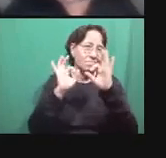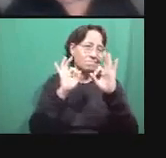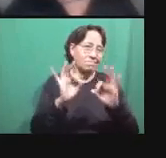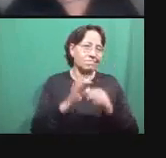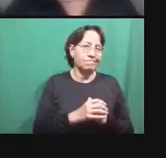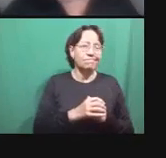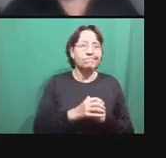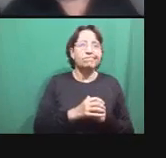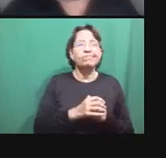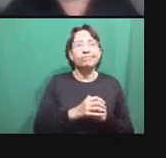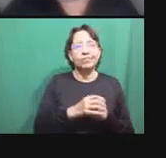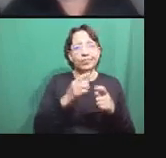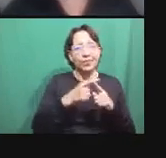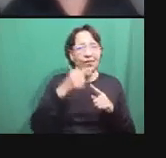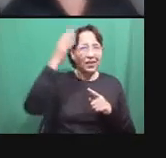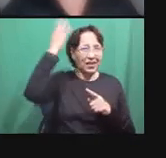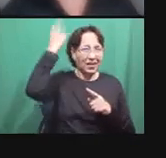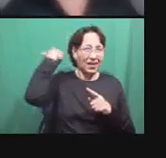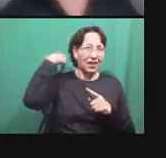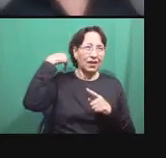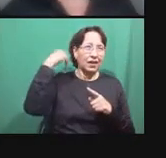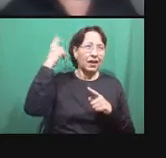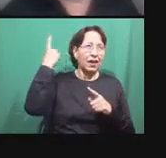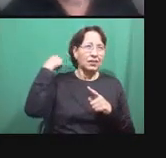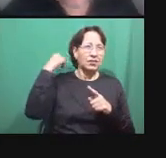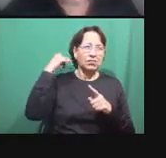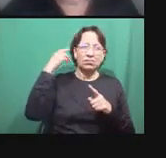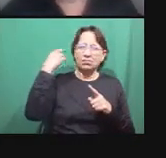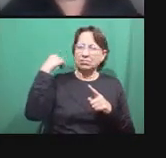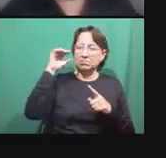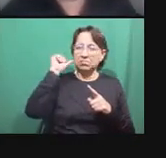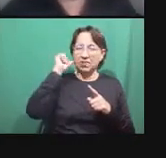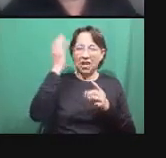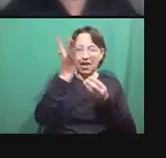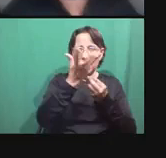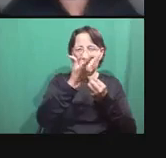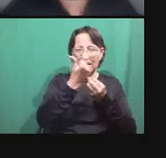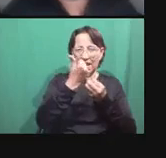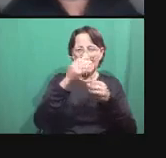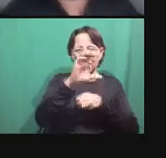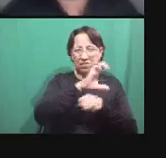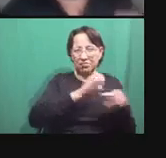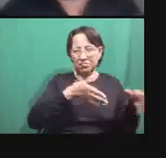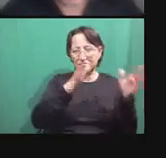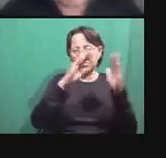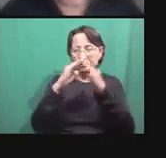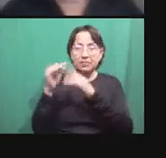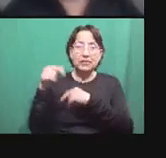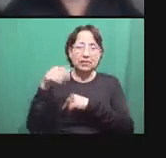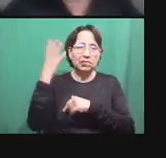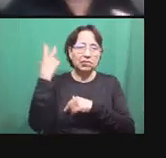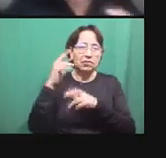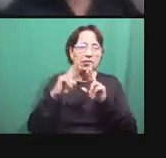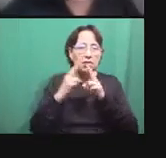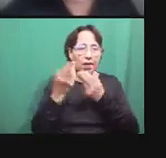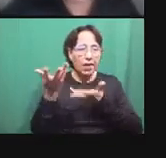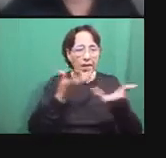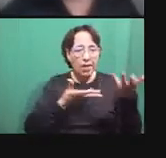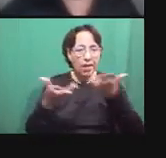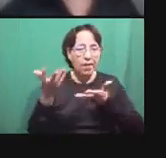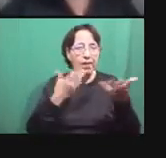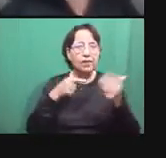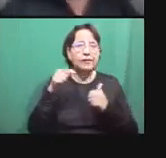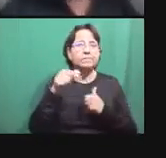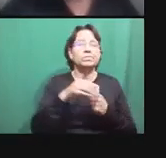simposio internacional que se hizo hace unos meses de arte urbano, se estaba realizando